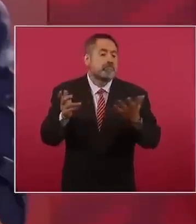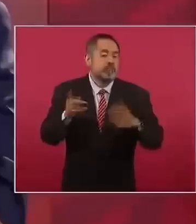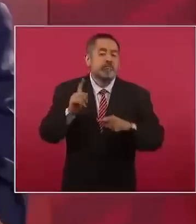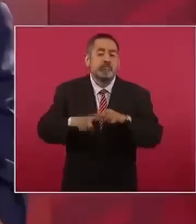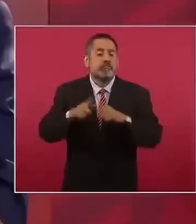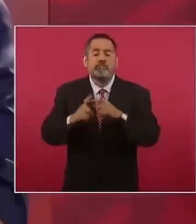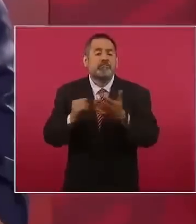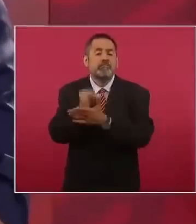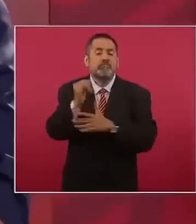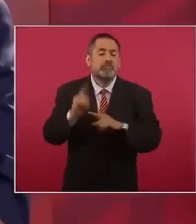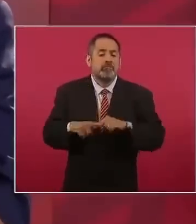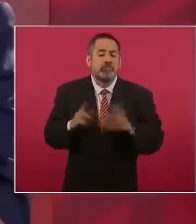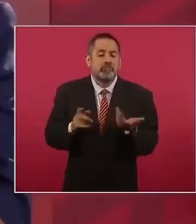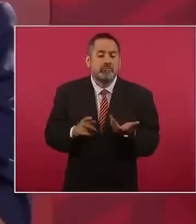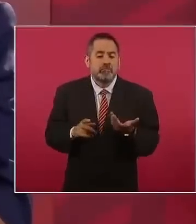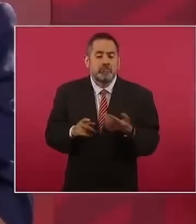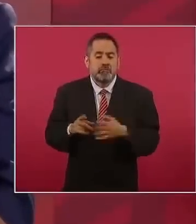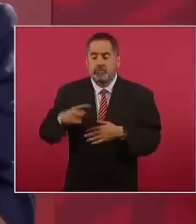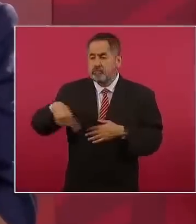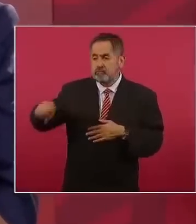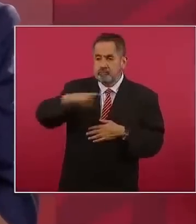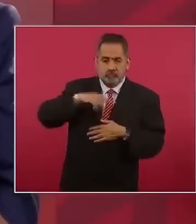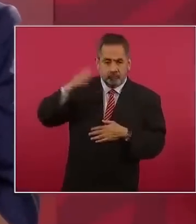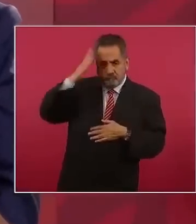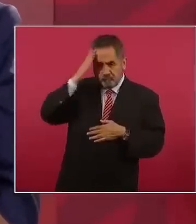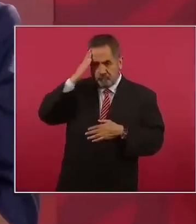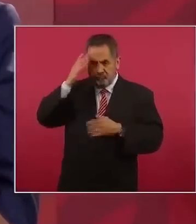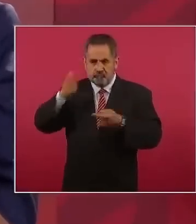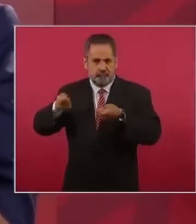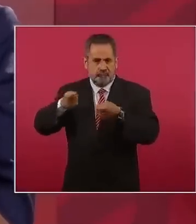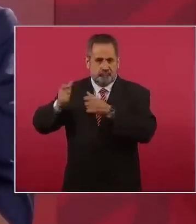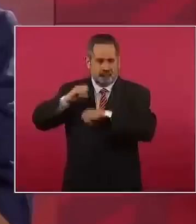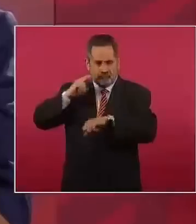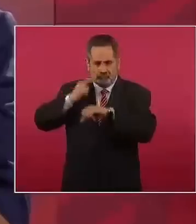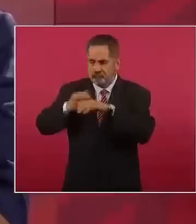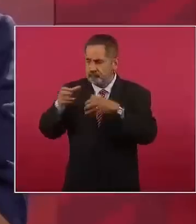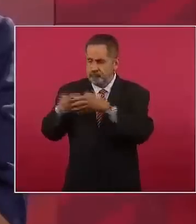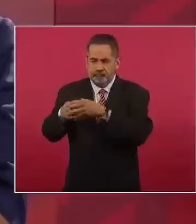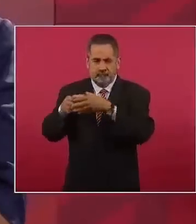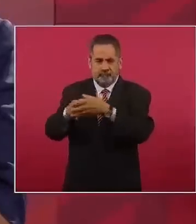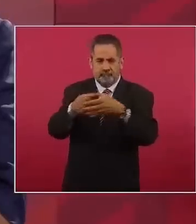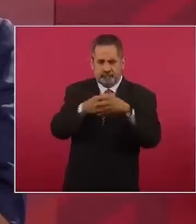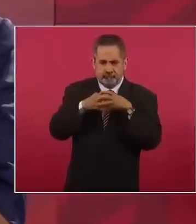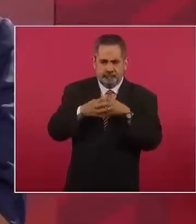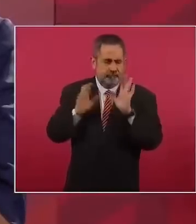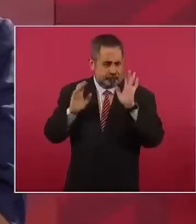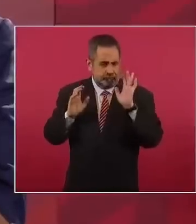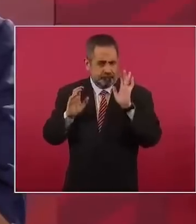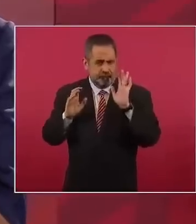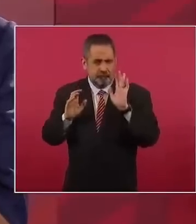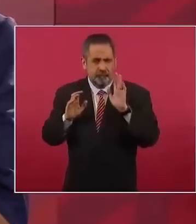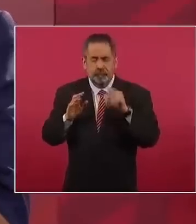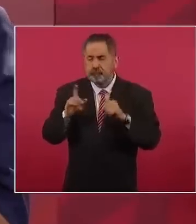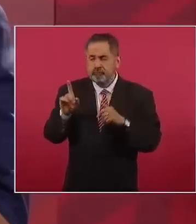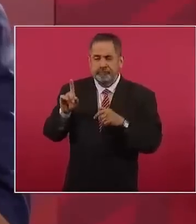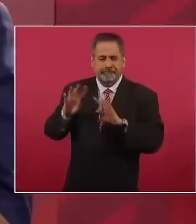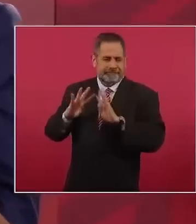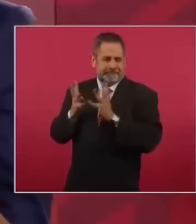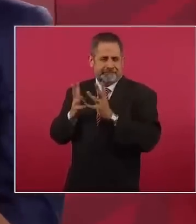Pero pues los órganos de dirección del partido o de cualquier partido, los